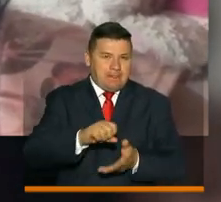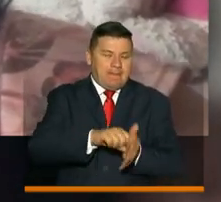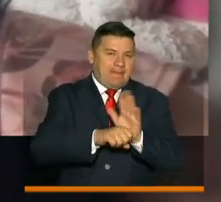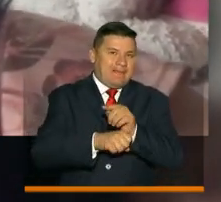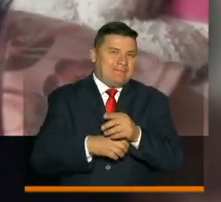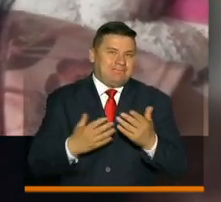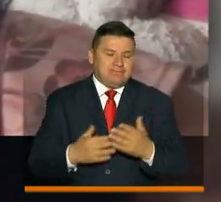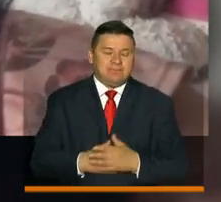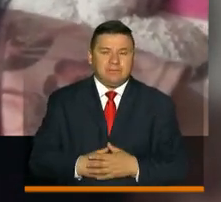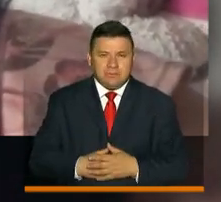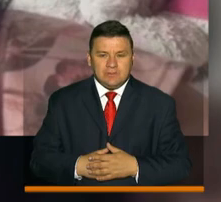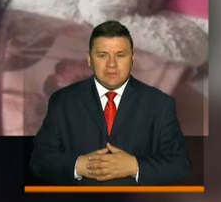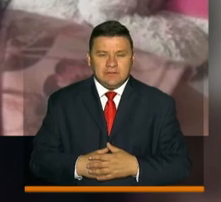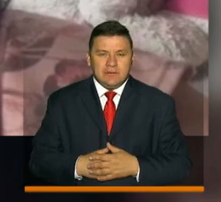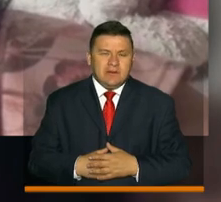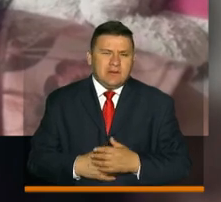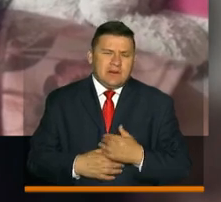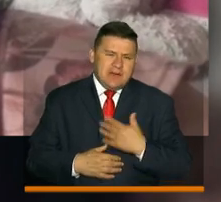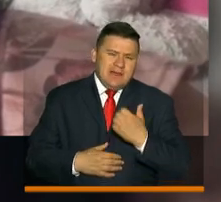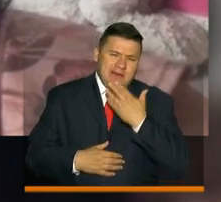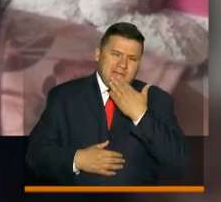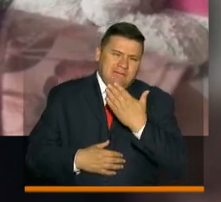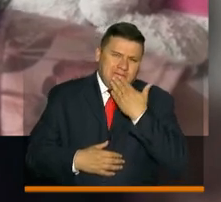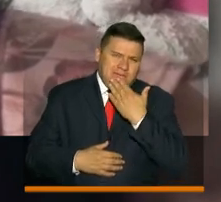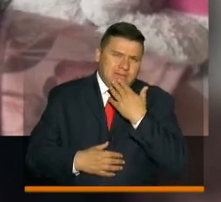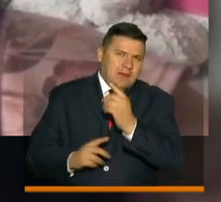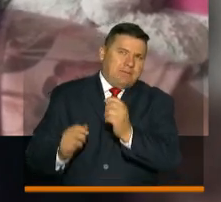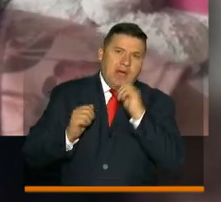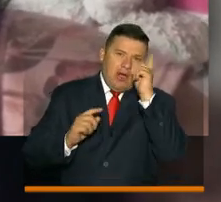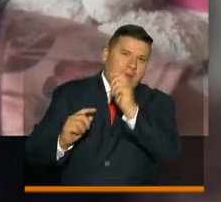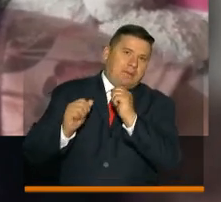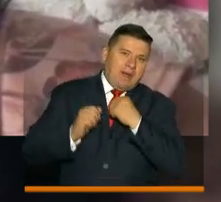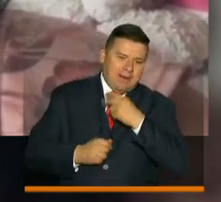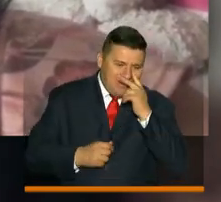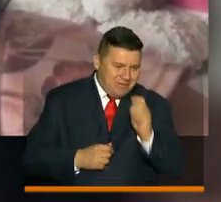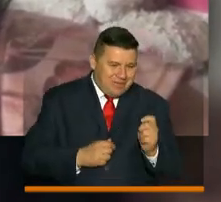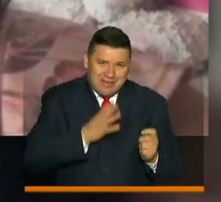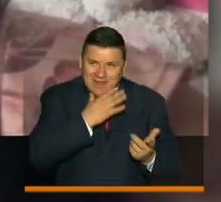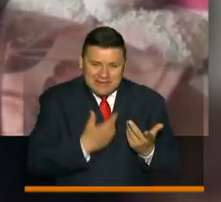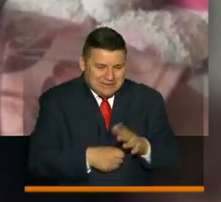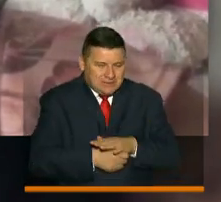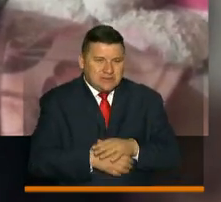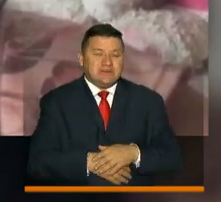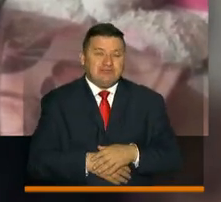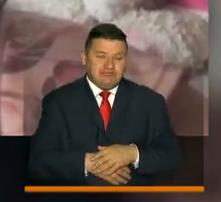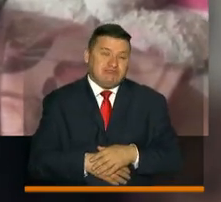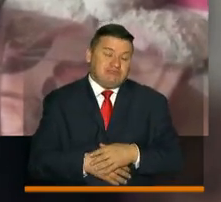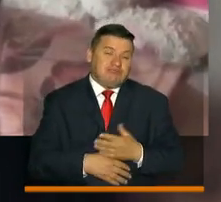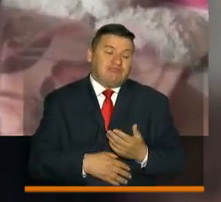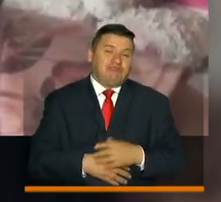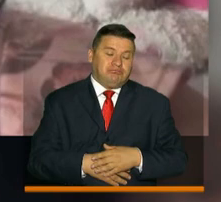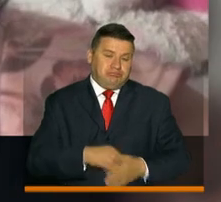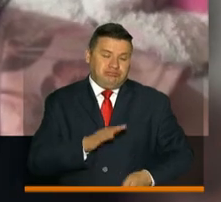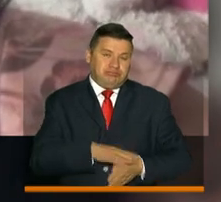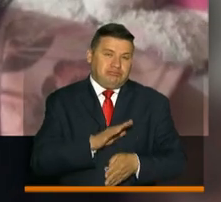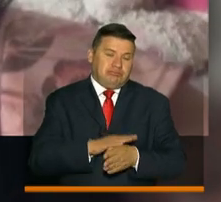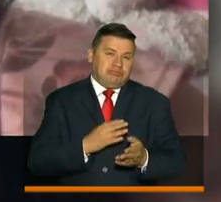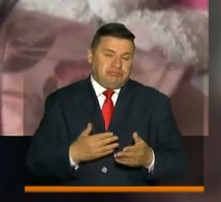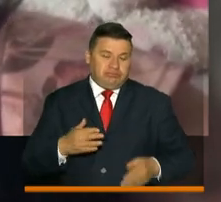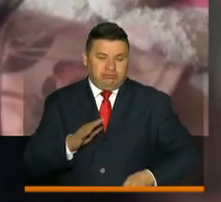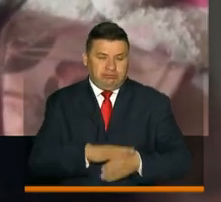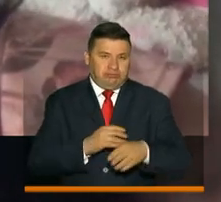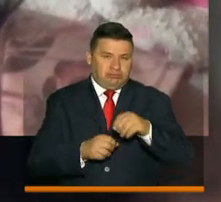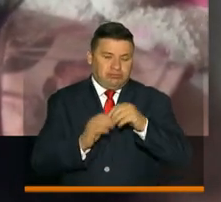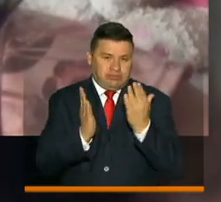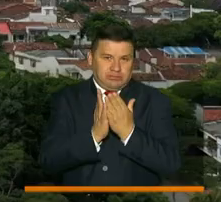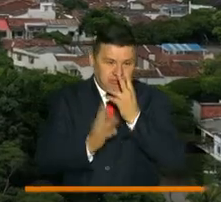pandemia. Entonces yo quería agradecer esta iniciativa porque así podemos seguir continuando con